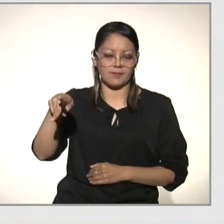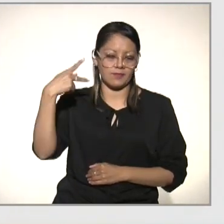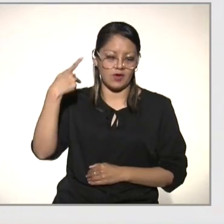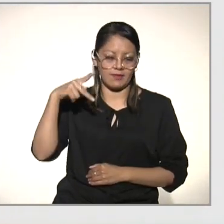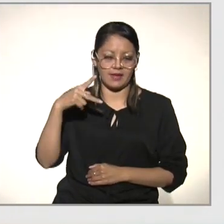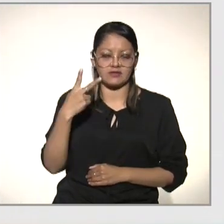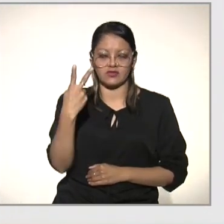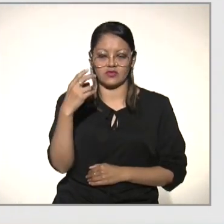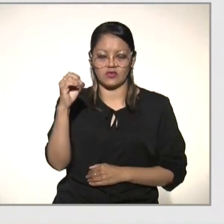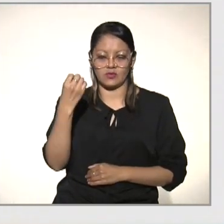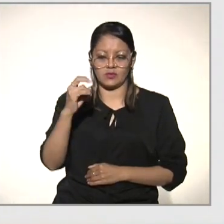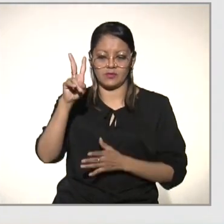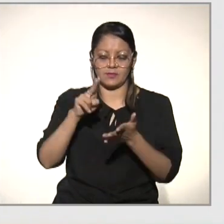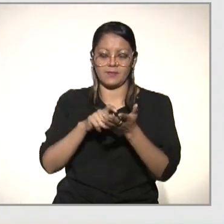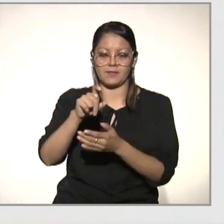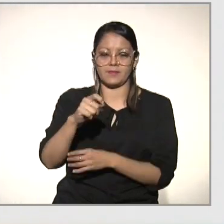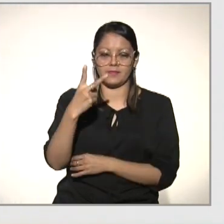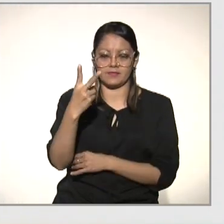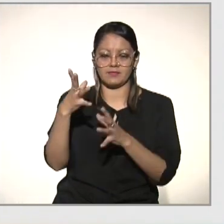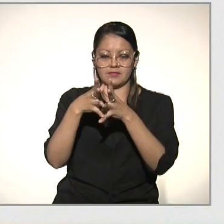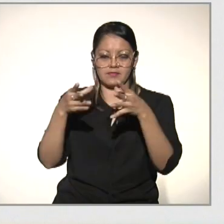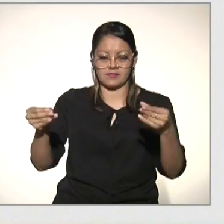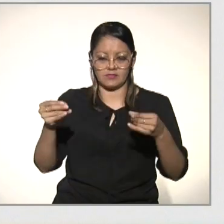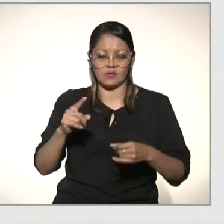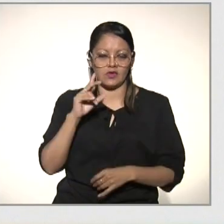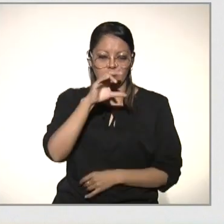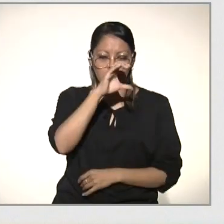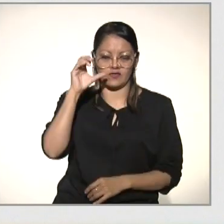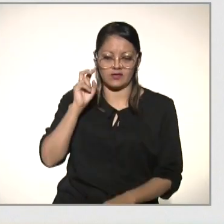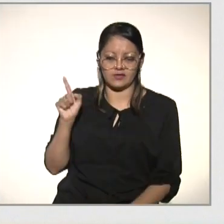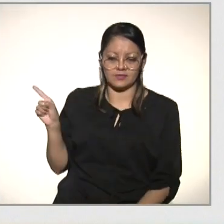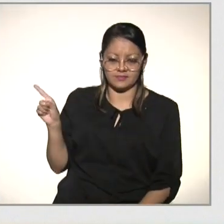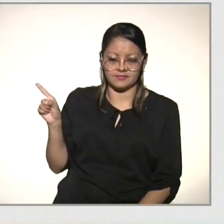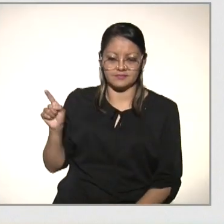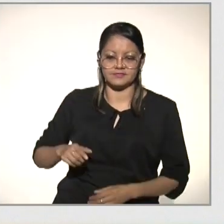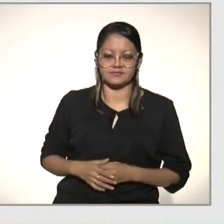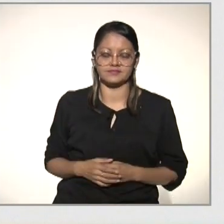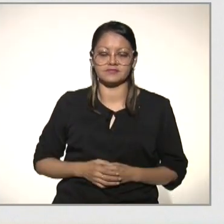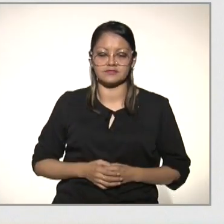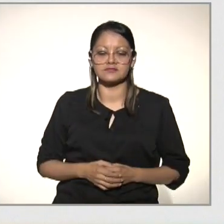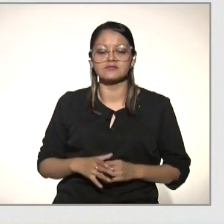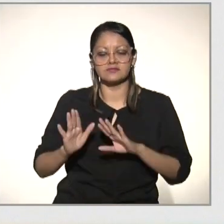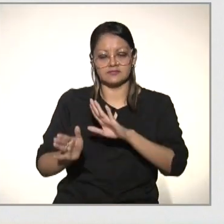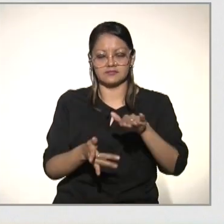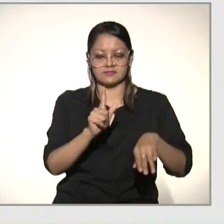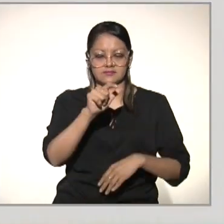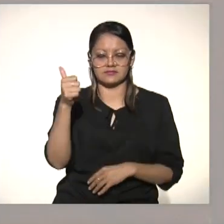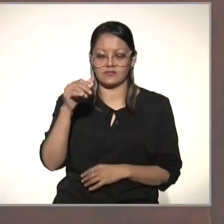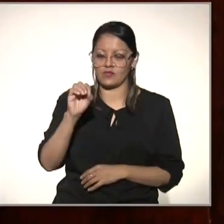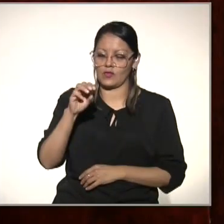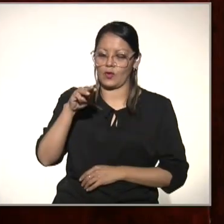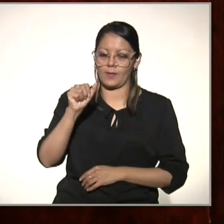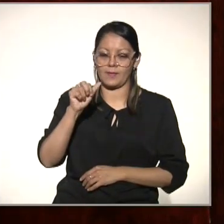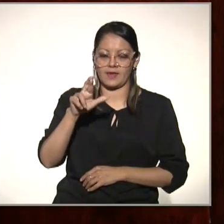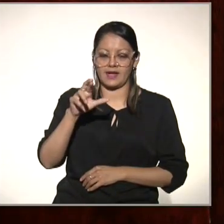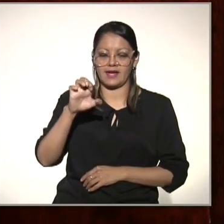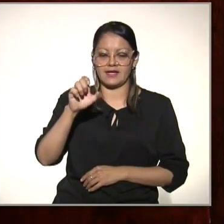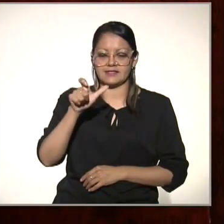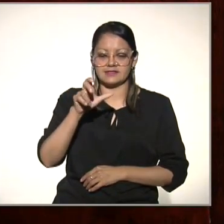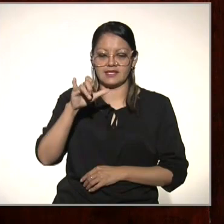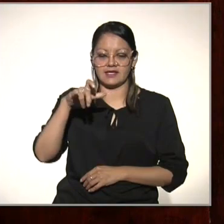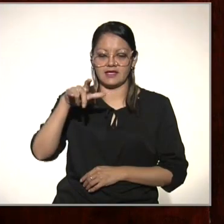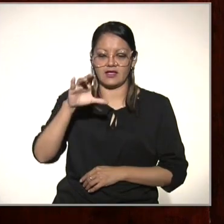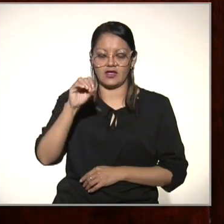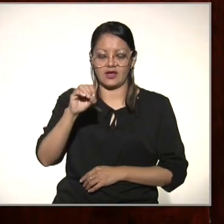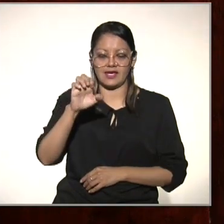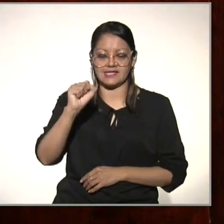de octubre del 2022. La foto de Dolores aparece en pantalla. Sigo con Omar Exiquio Espinosa